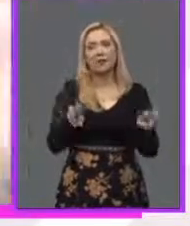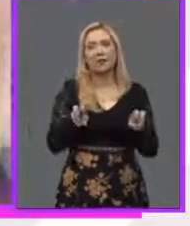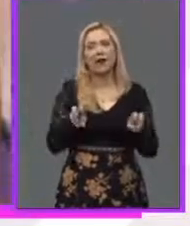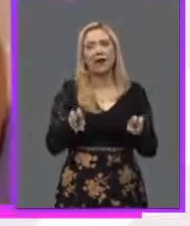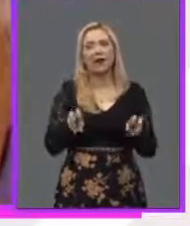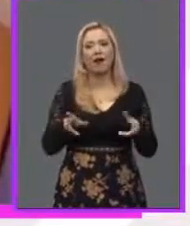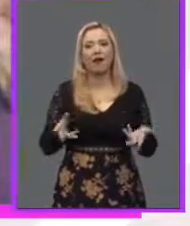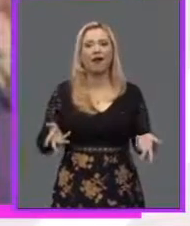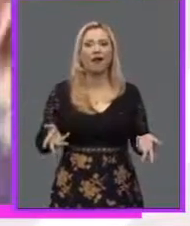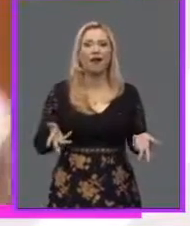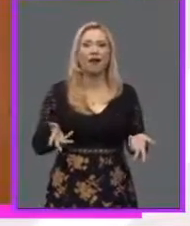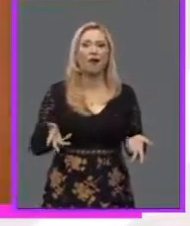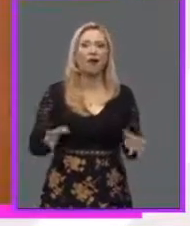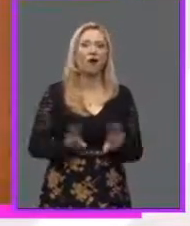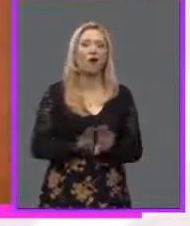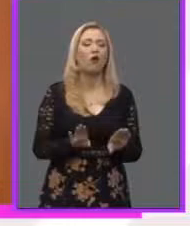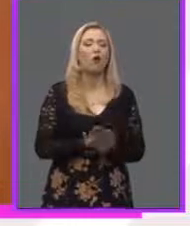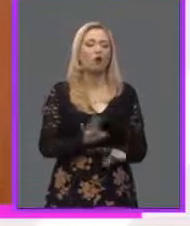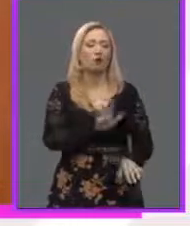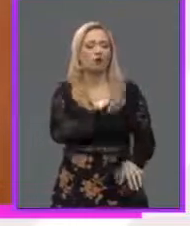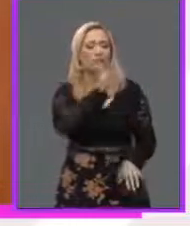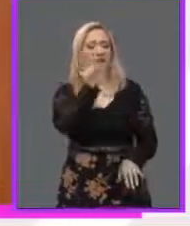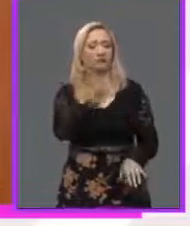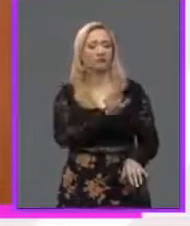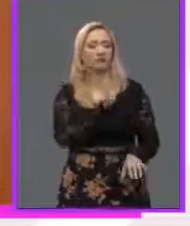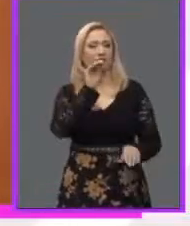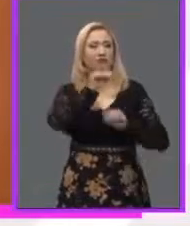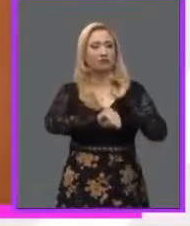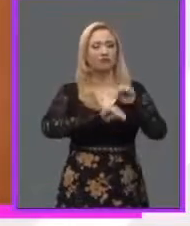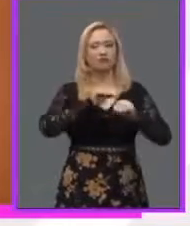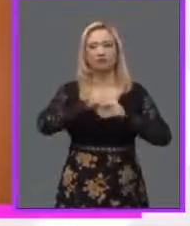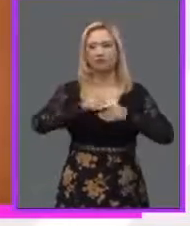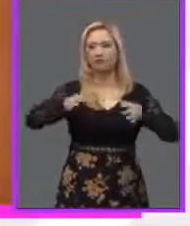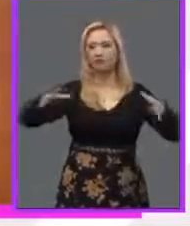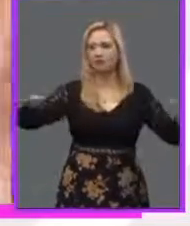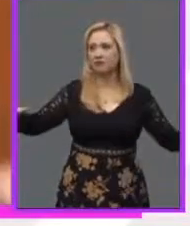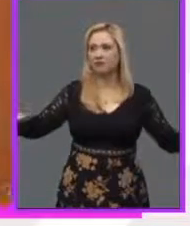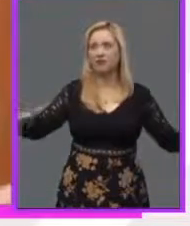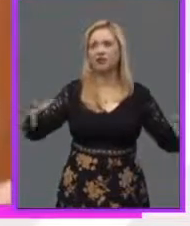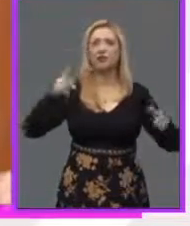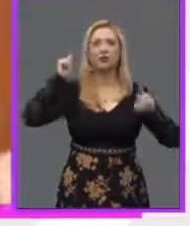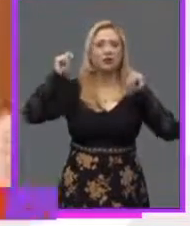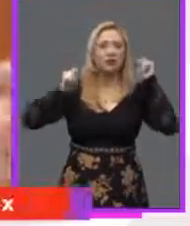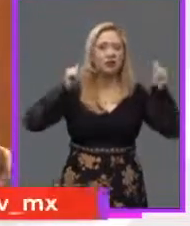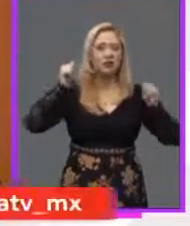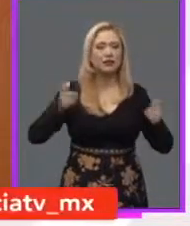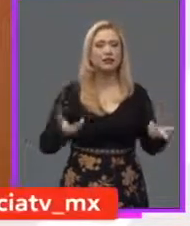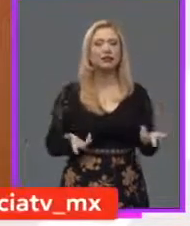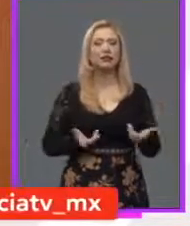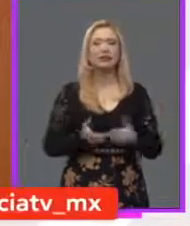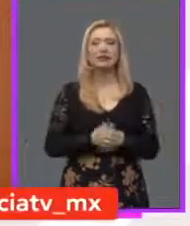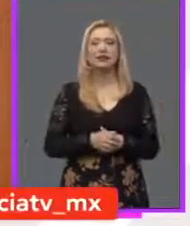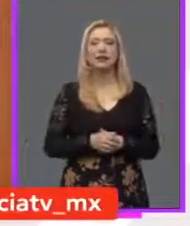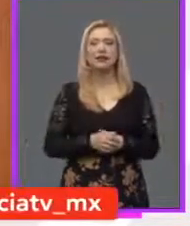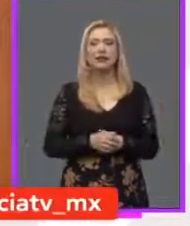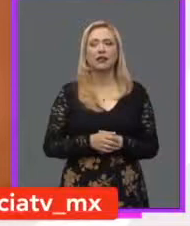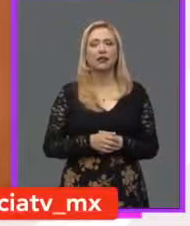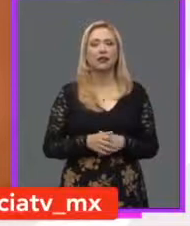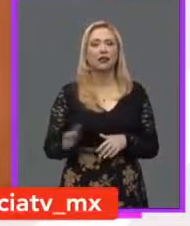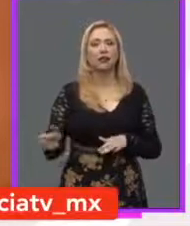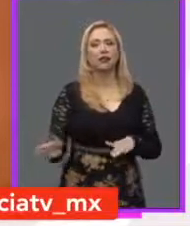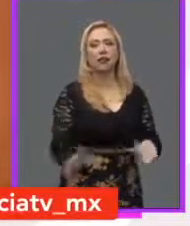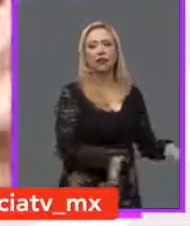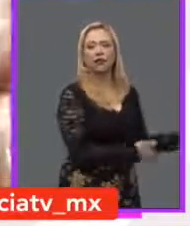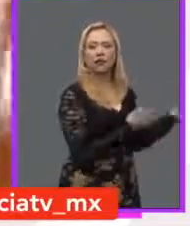pues supongo, estos procesos de blanqueamiento, llamámosle a la gentrificación y a la turistificación, pues desplazan a